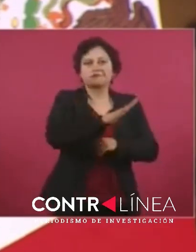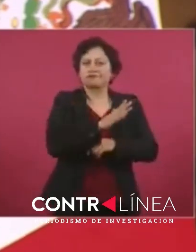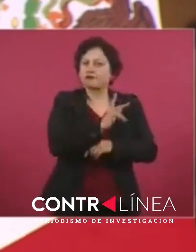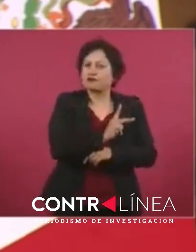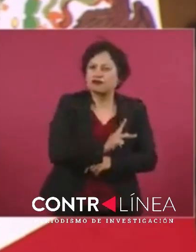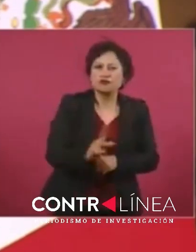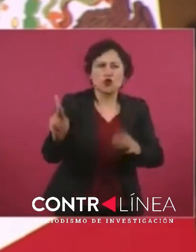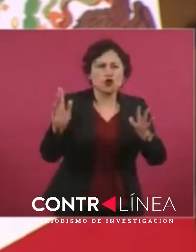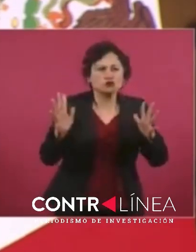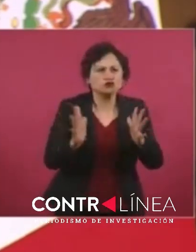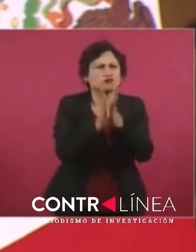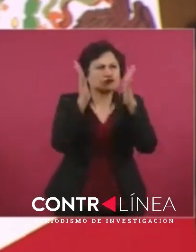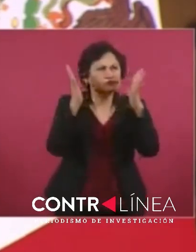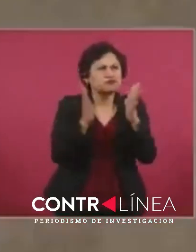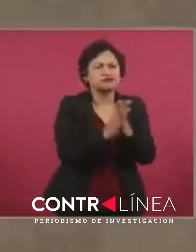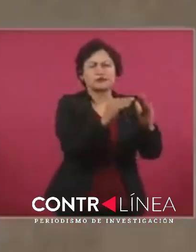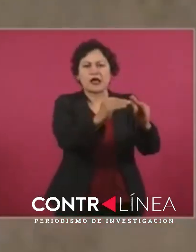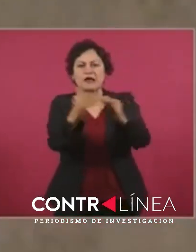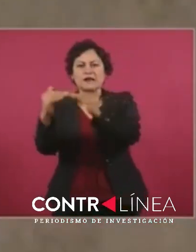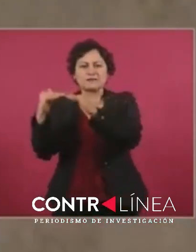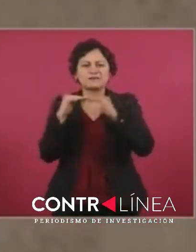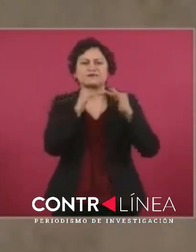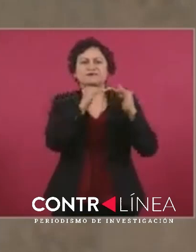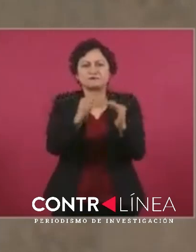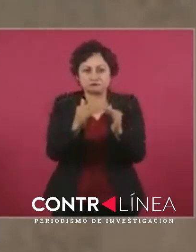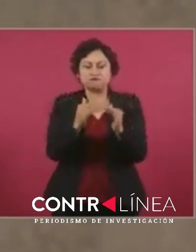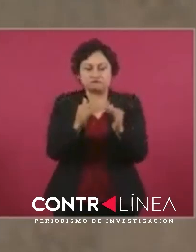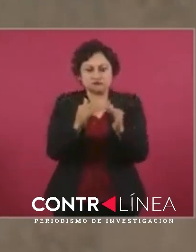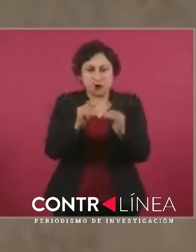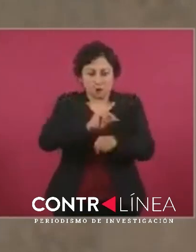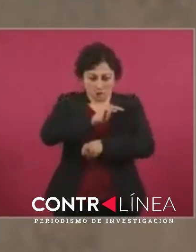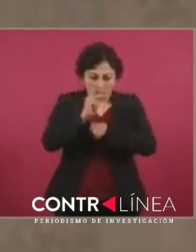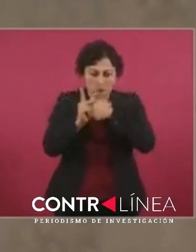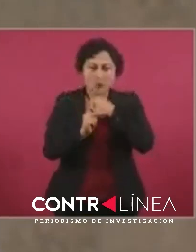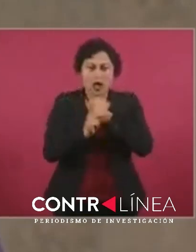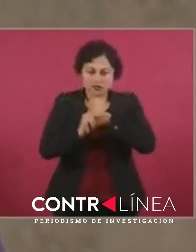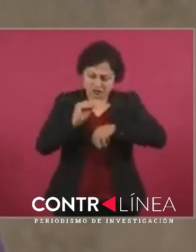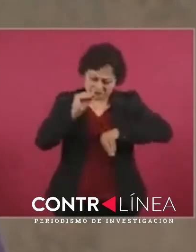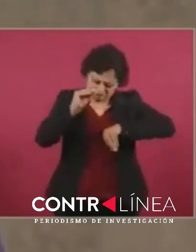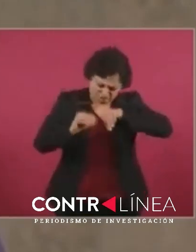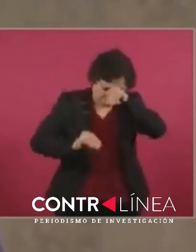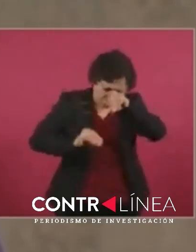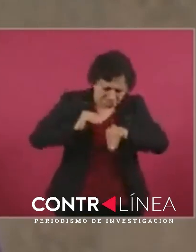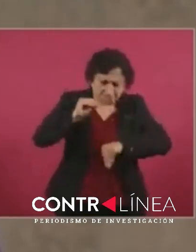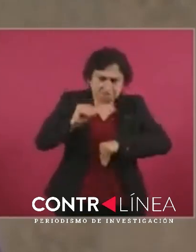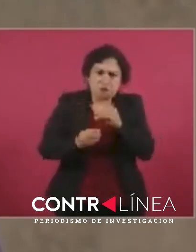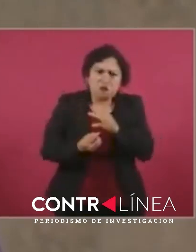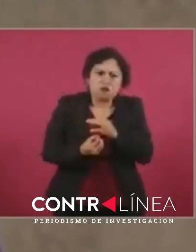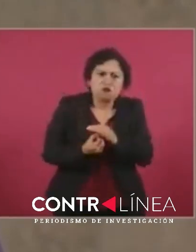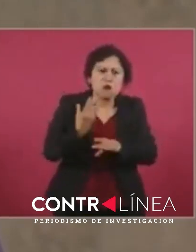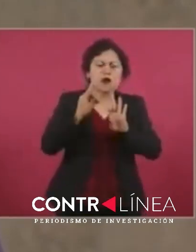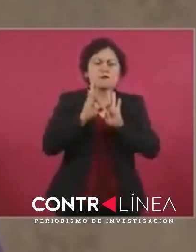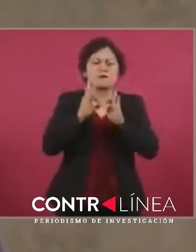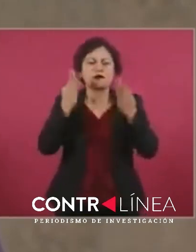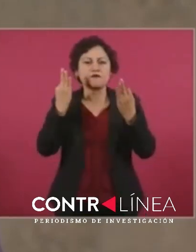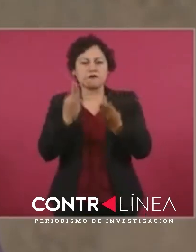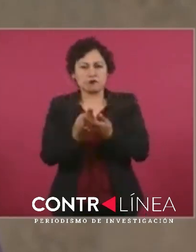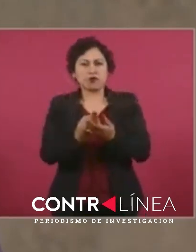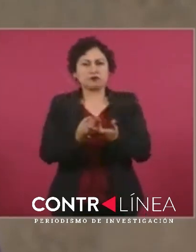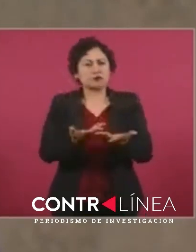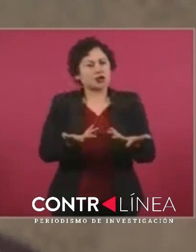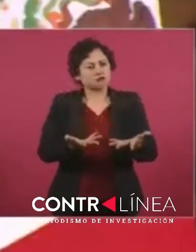construyendo una patria nueva, enaltecida, fraterna. Y